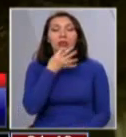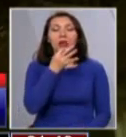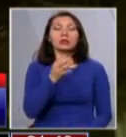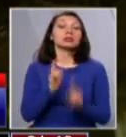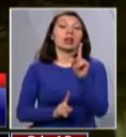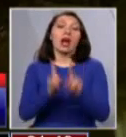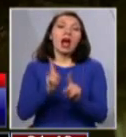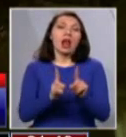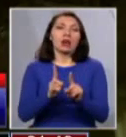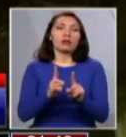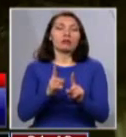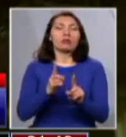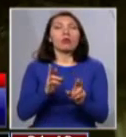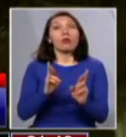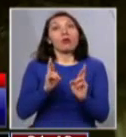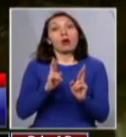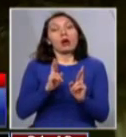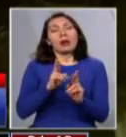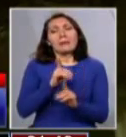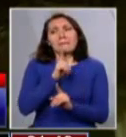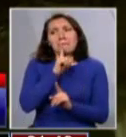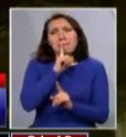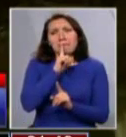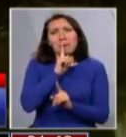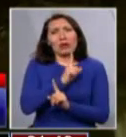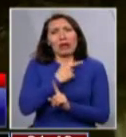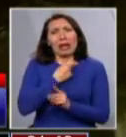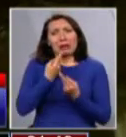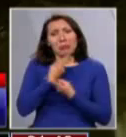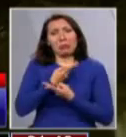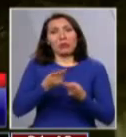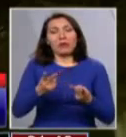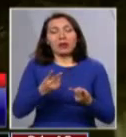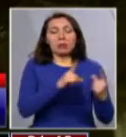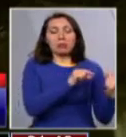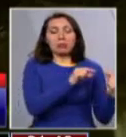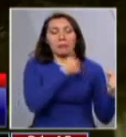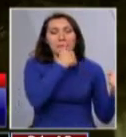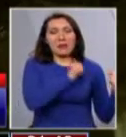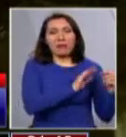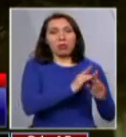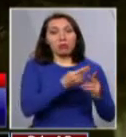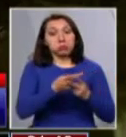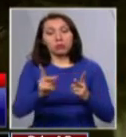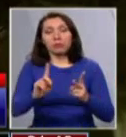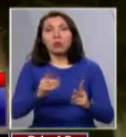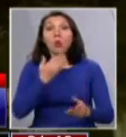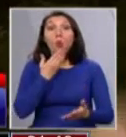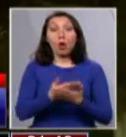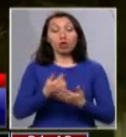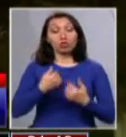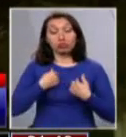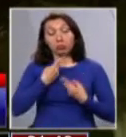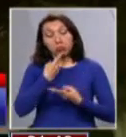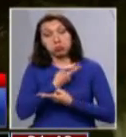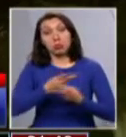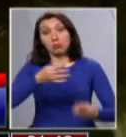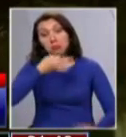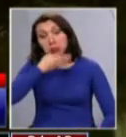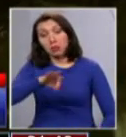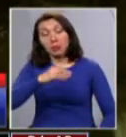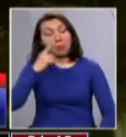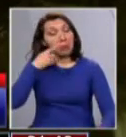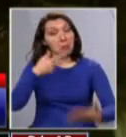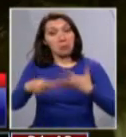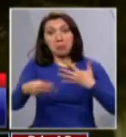algo que uno quisiera que no saliera a la luz pública en la medida que uno habla algo y lo da a conocer y estos